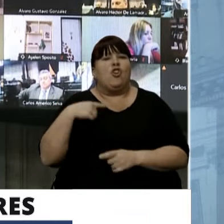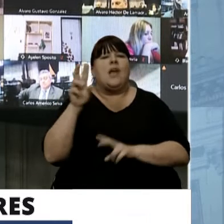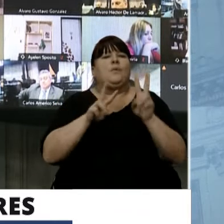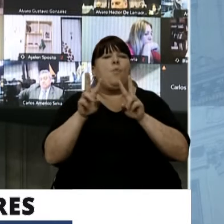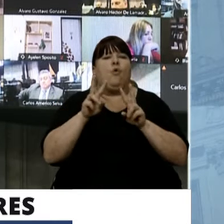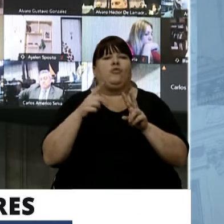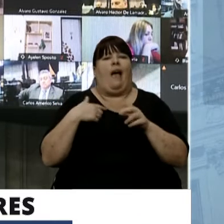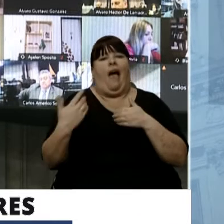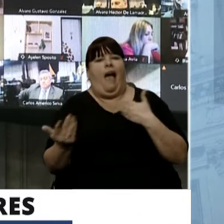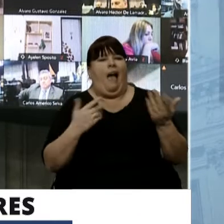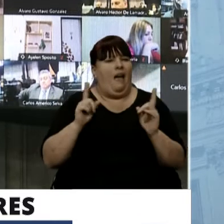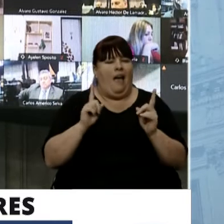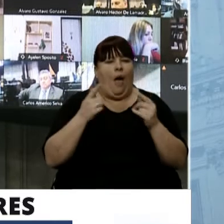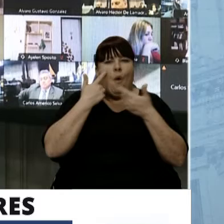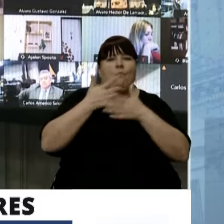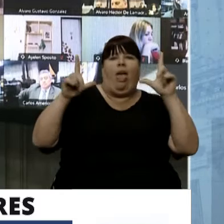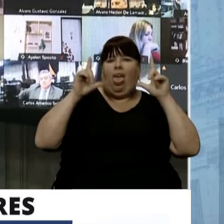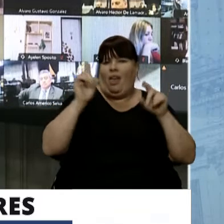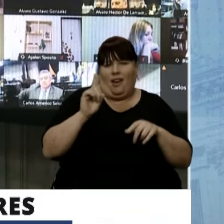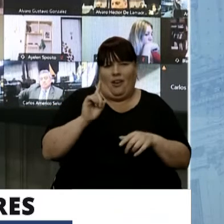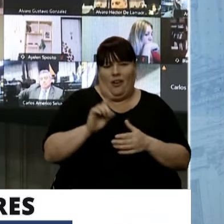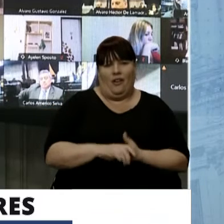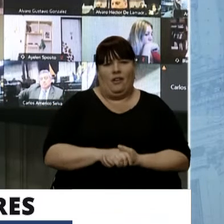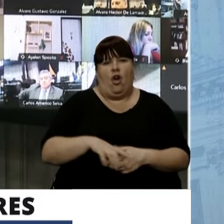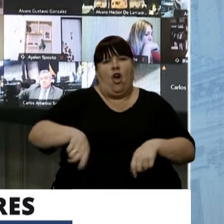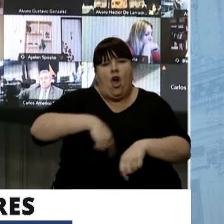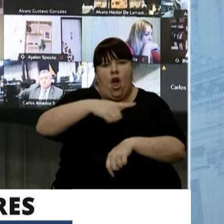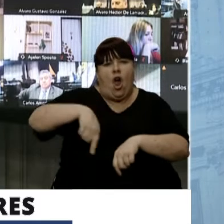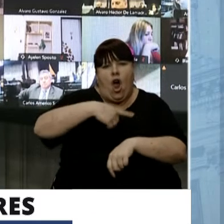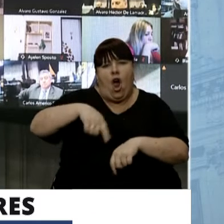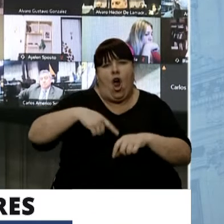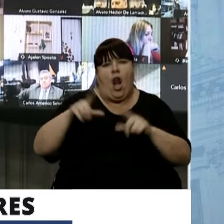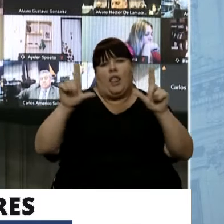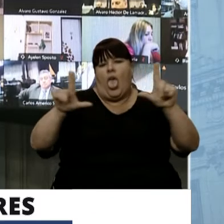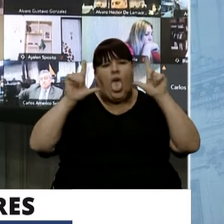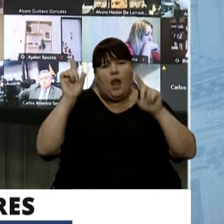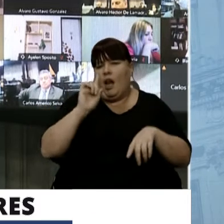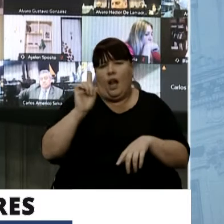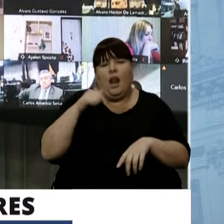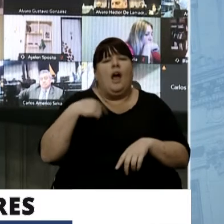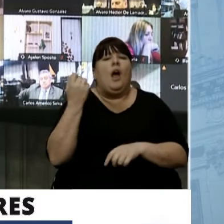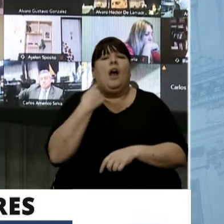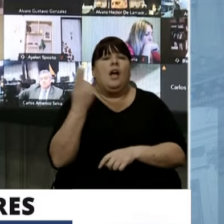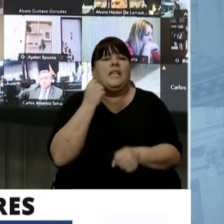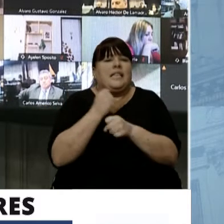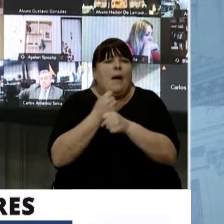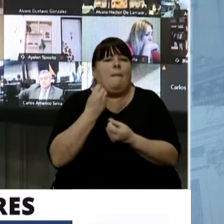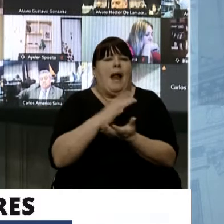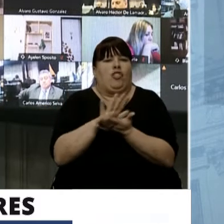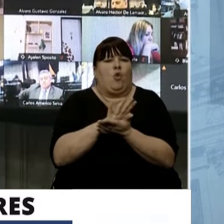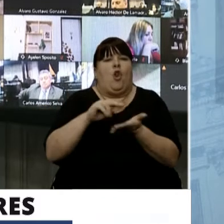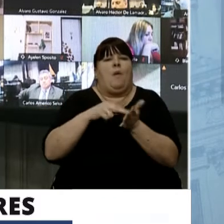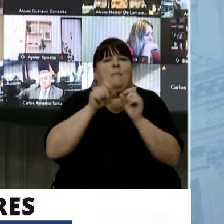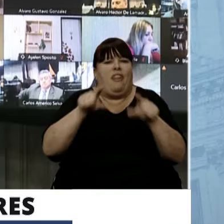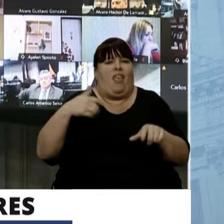buscando posicionamiento, visibilidad, horas y horas y minutos de televisión, sino que en definitiva estamos laburando para resolver los problemas